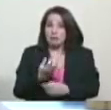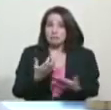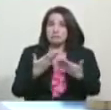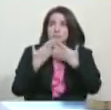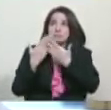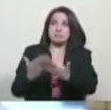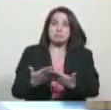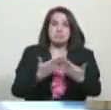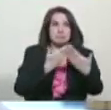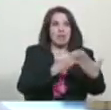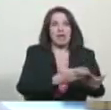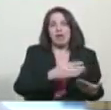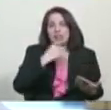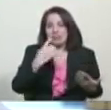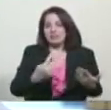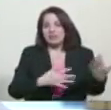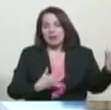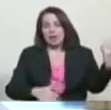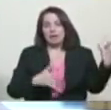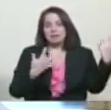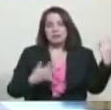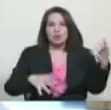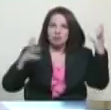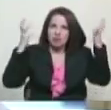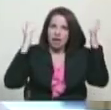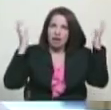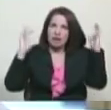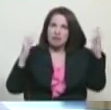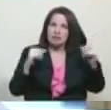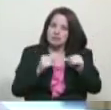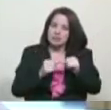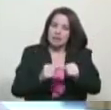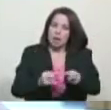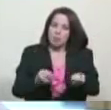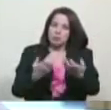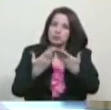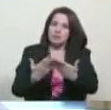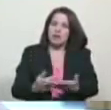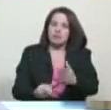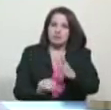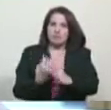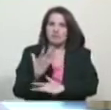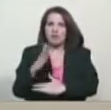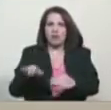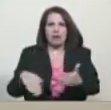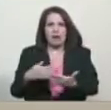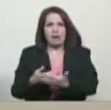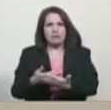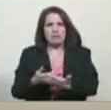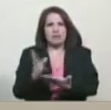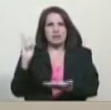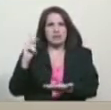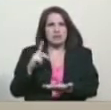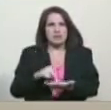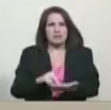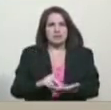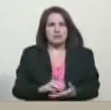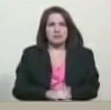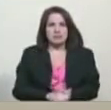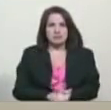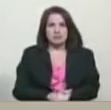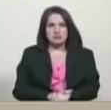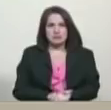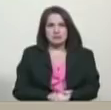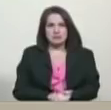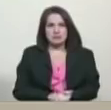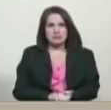canción de Alí. Sigamos llevando flores hasta llegar, y diría yo,